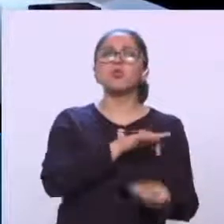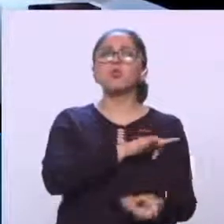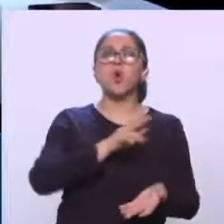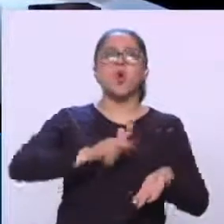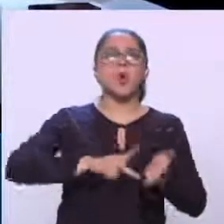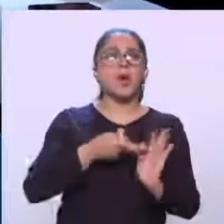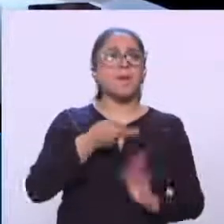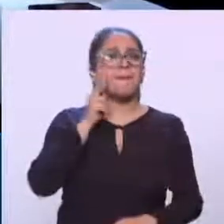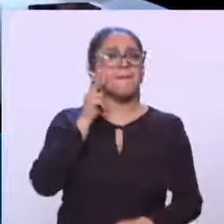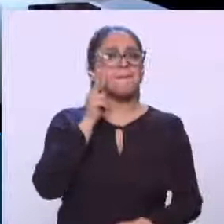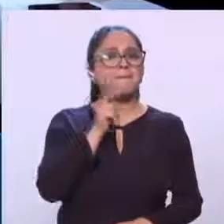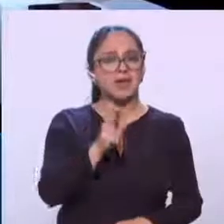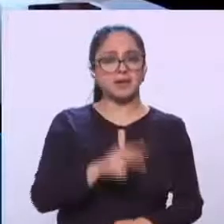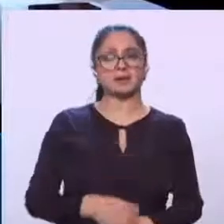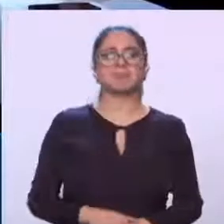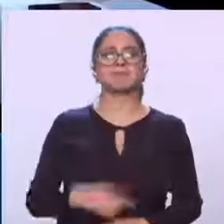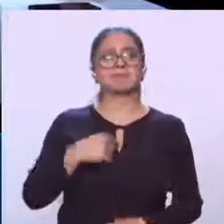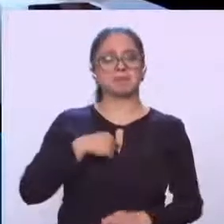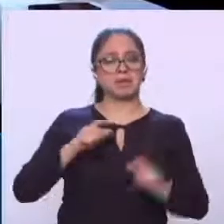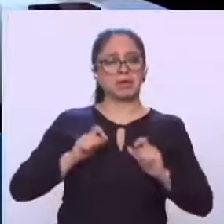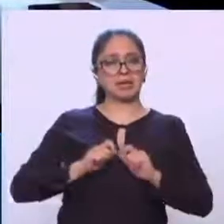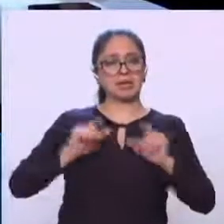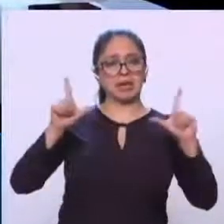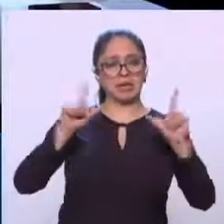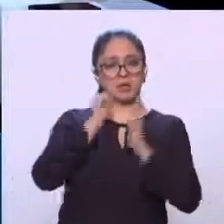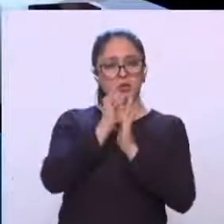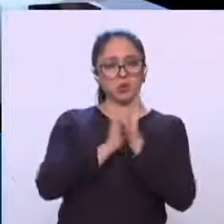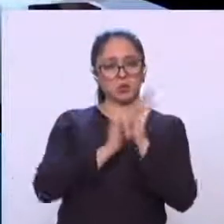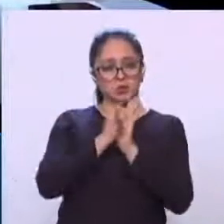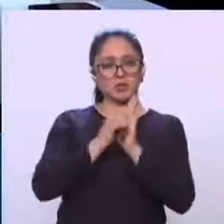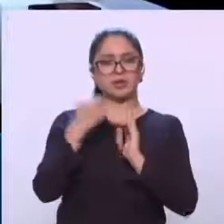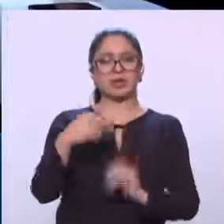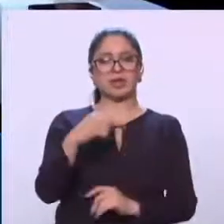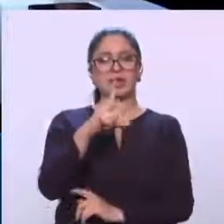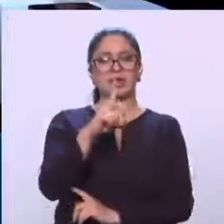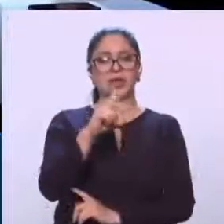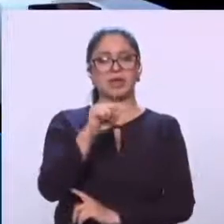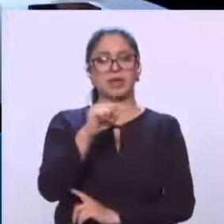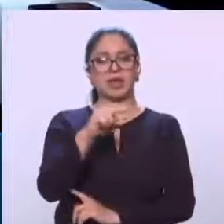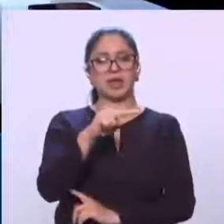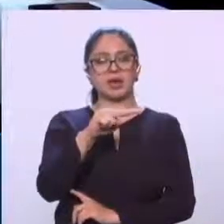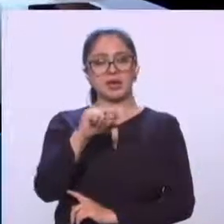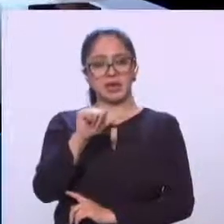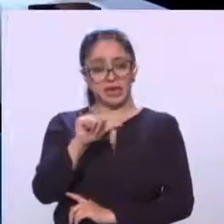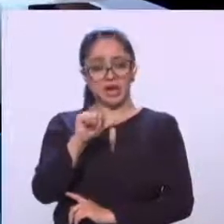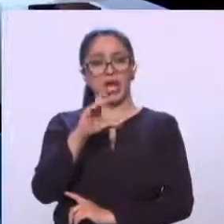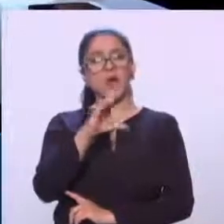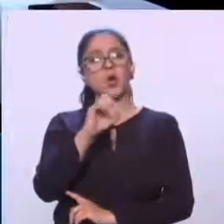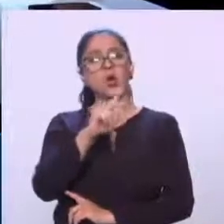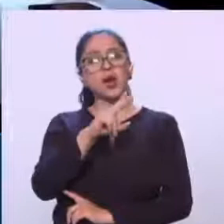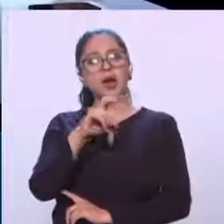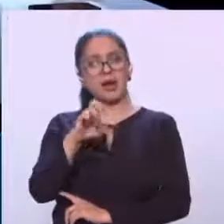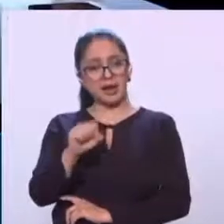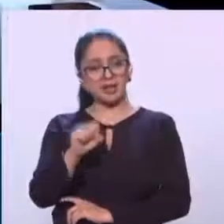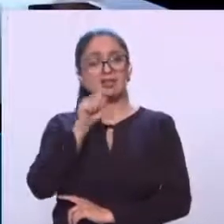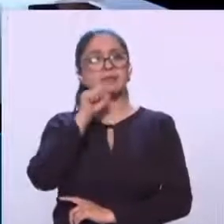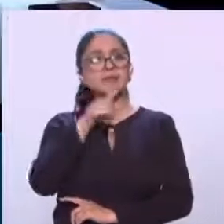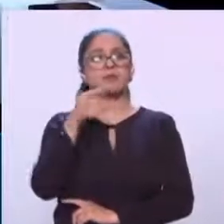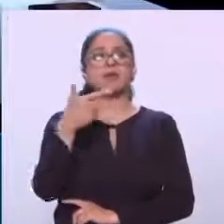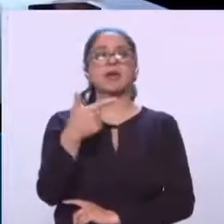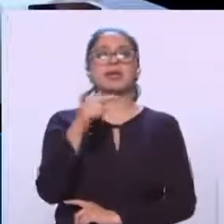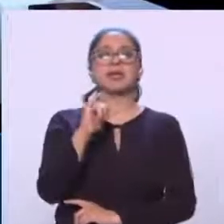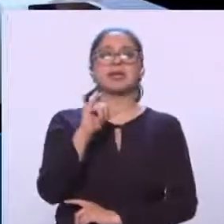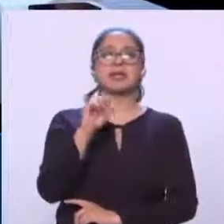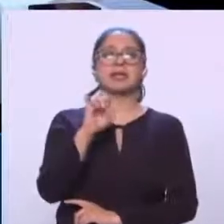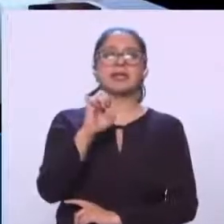podemos ver, Dana? La pueden ver en mi canal de YouTube, la encuentran con mi nombre, Dana Corres, Dana con una N, y sigan a Gisela. Justo el